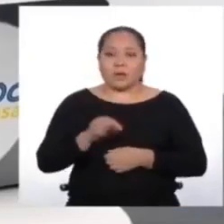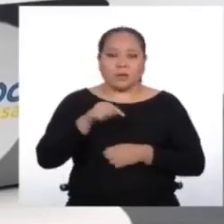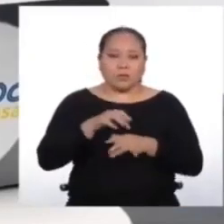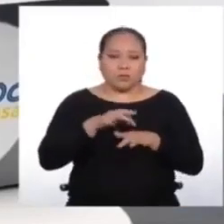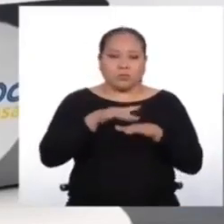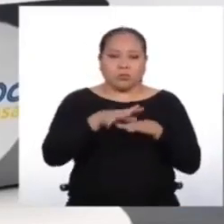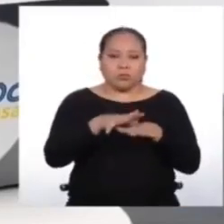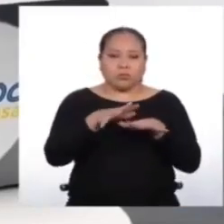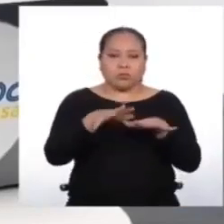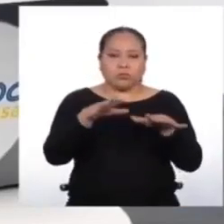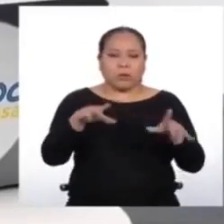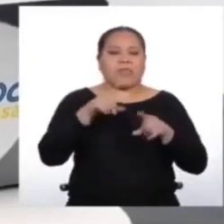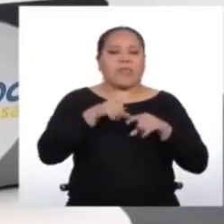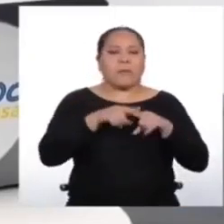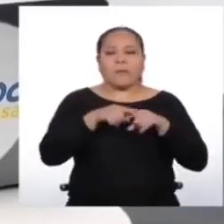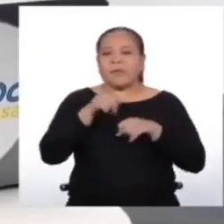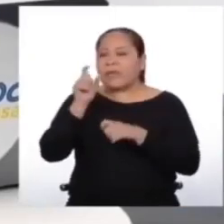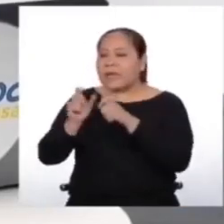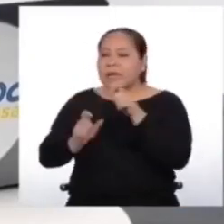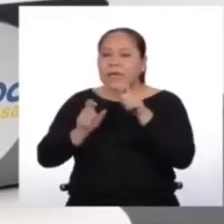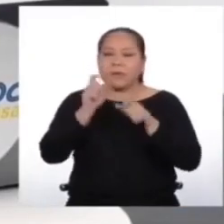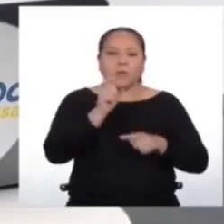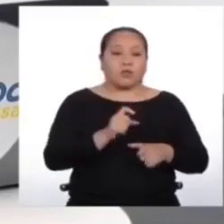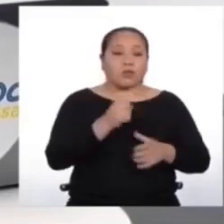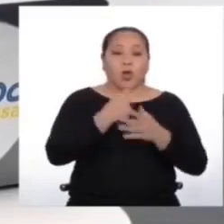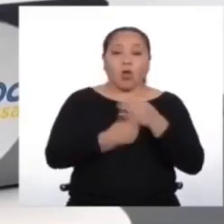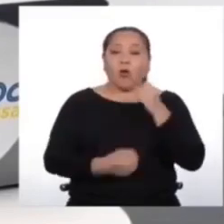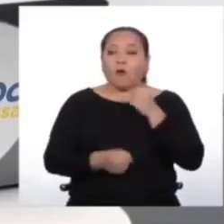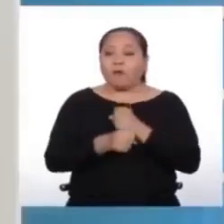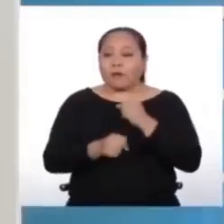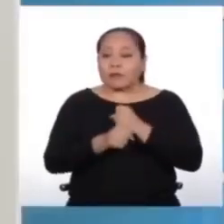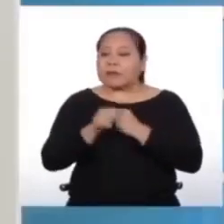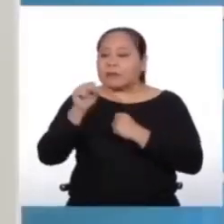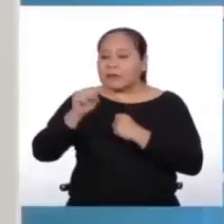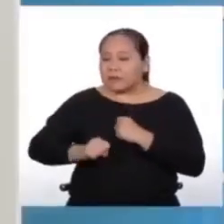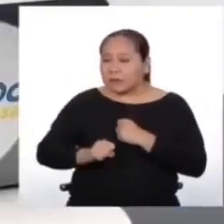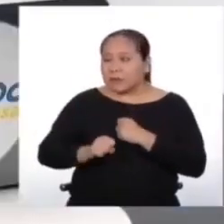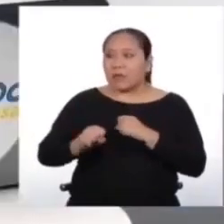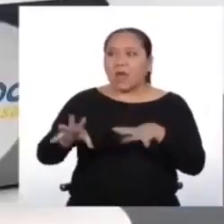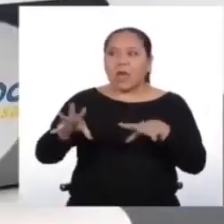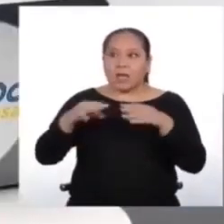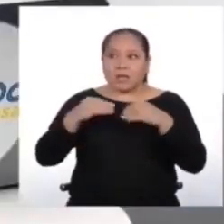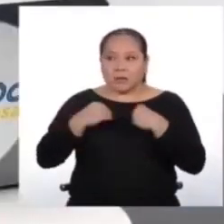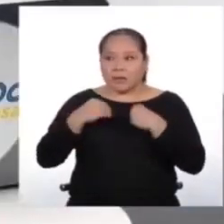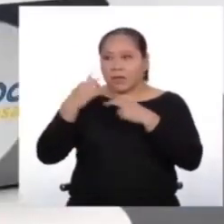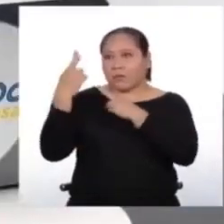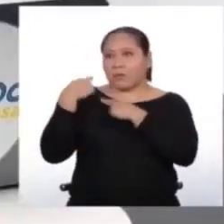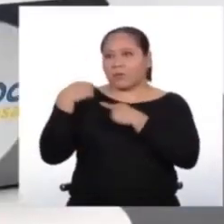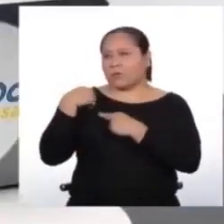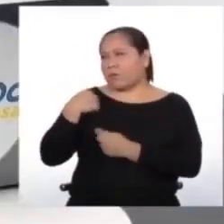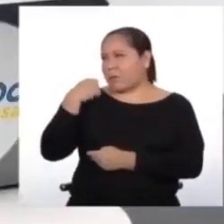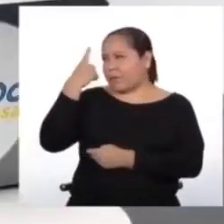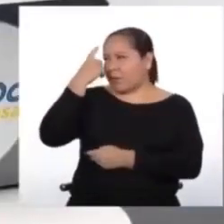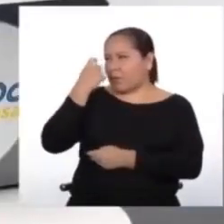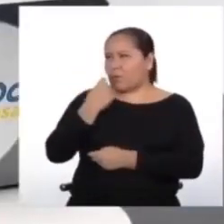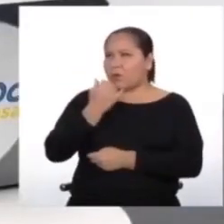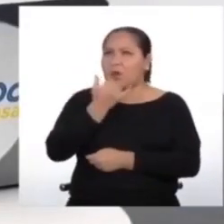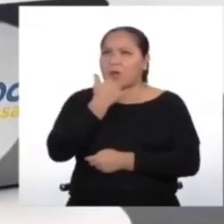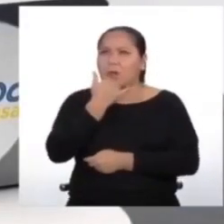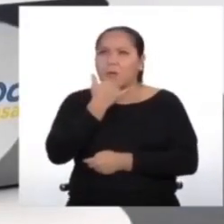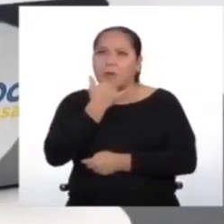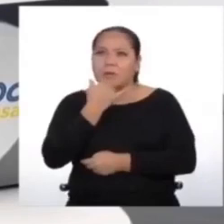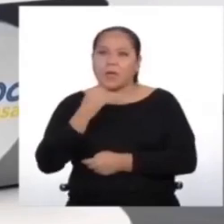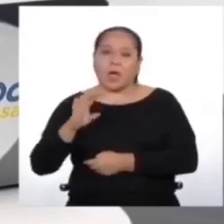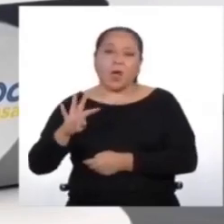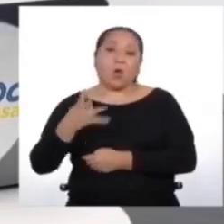depende mucho de la voluntad de las personas y de la confianza que se cumplan. Eso es cierto. Por eso me pregunto, ¿qué pasaría si el